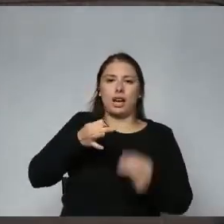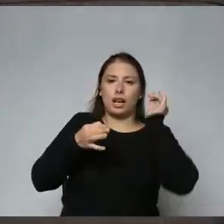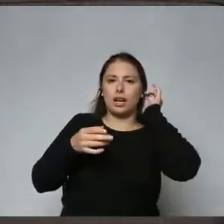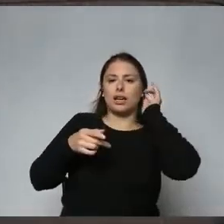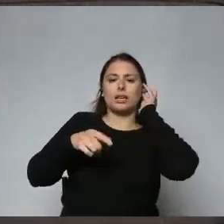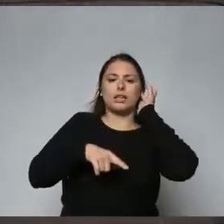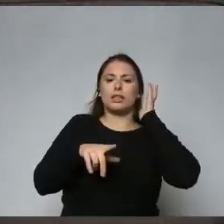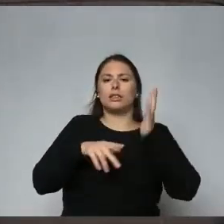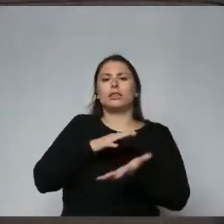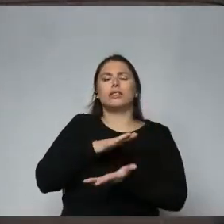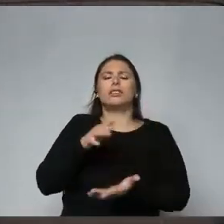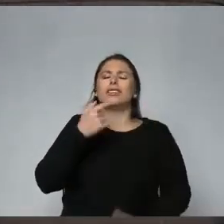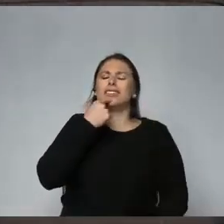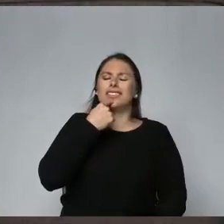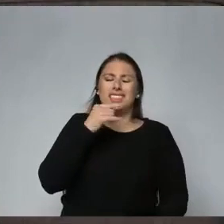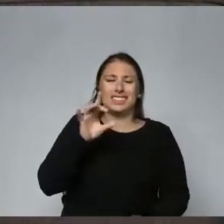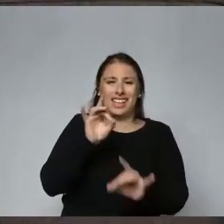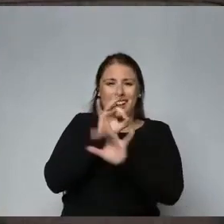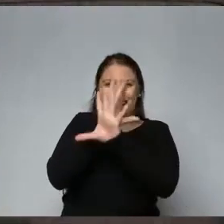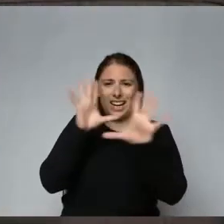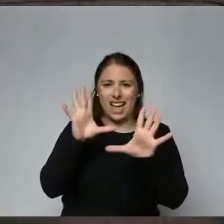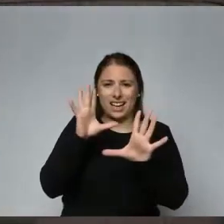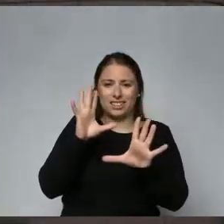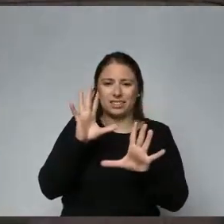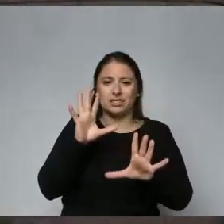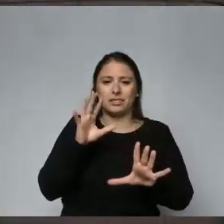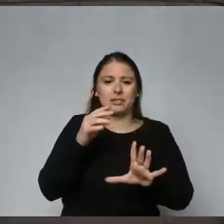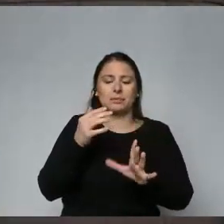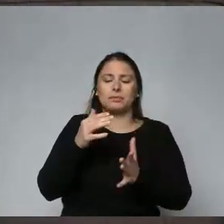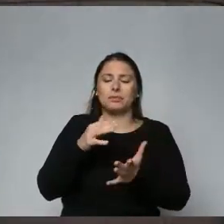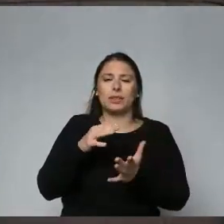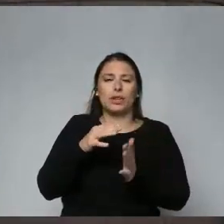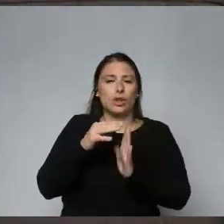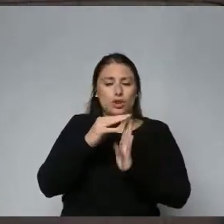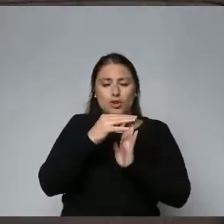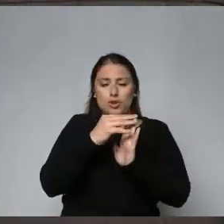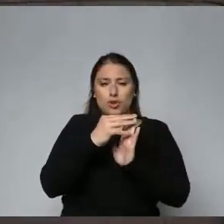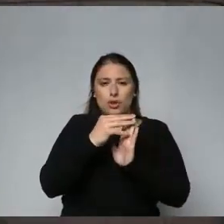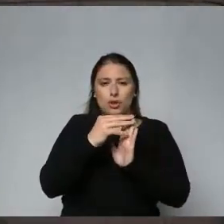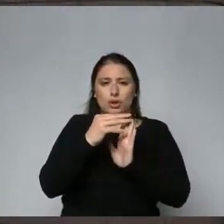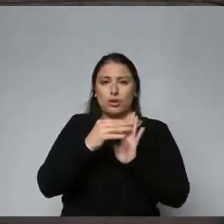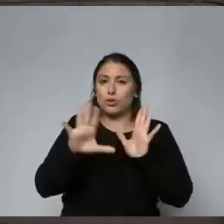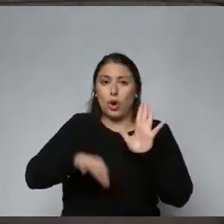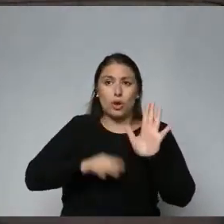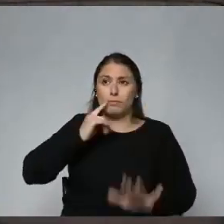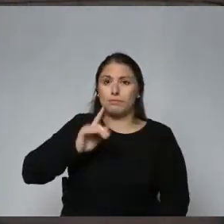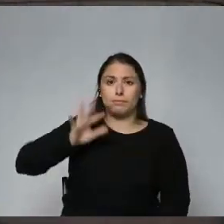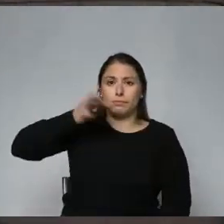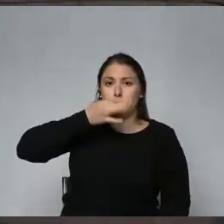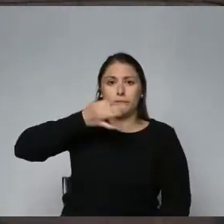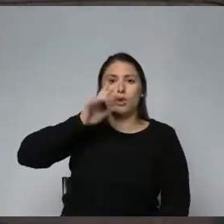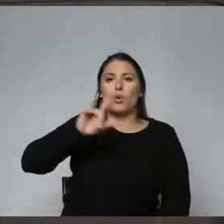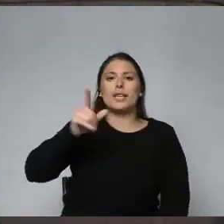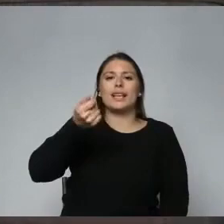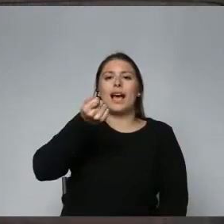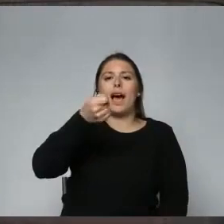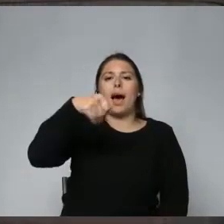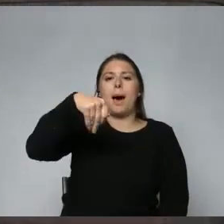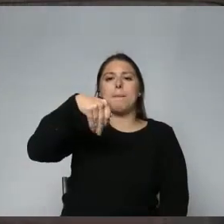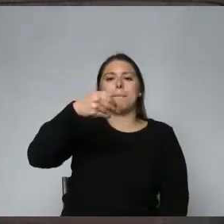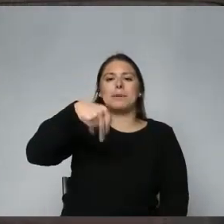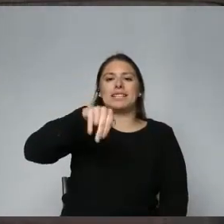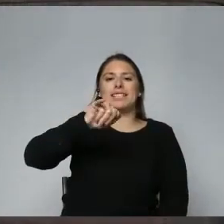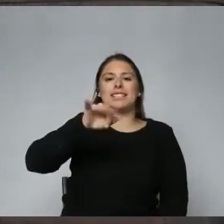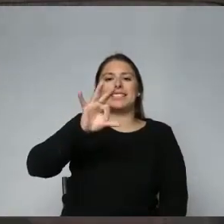no es una amnistía. Se dice claramente en todos los intervinientes que no es una amnistía.